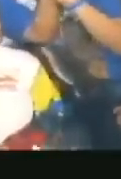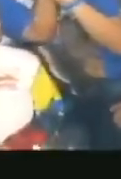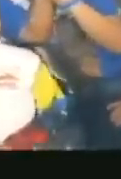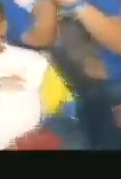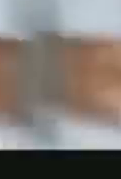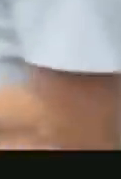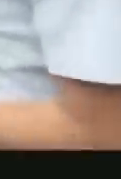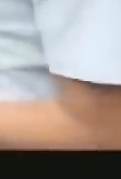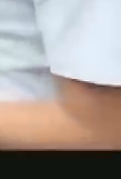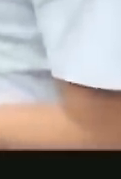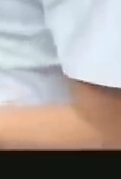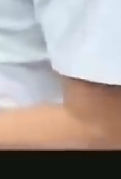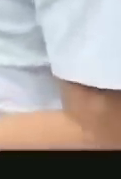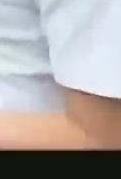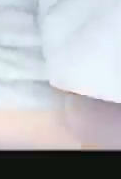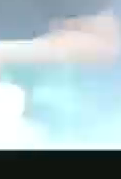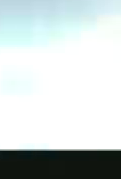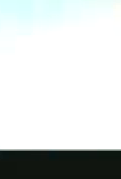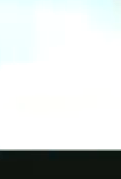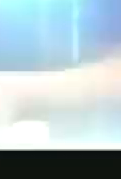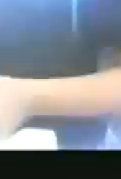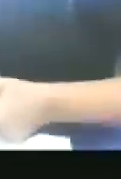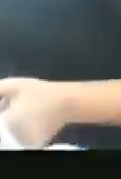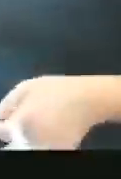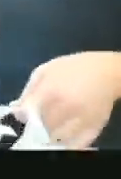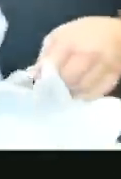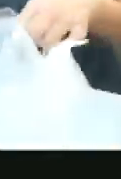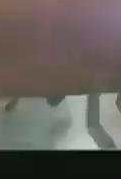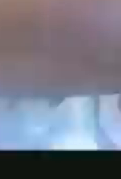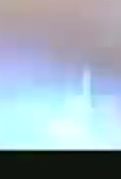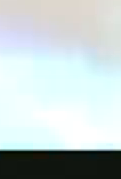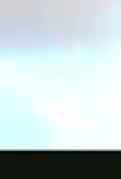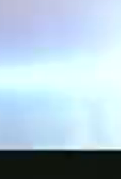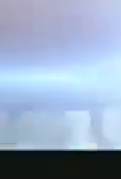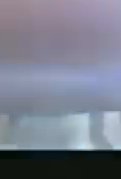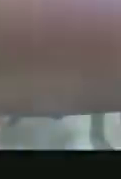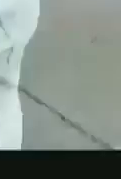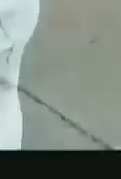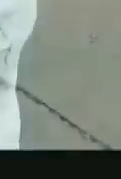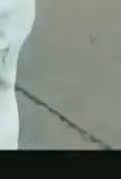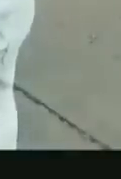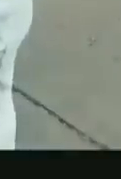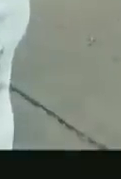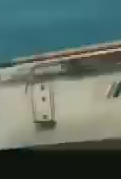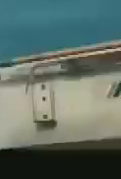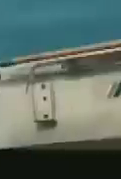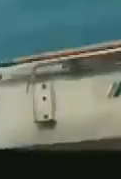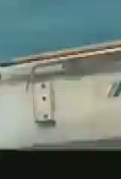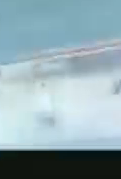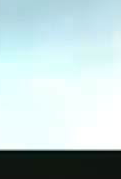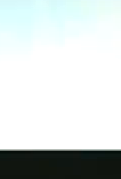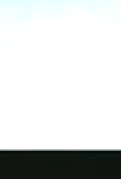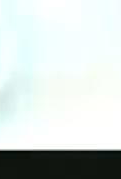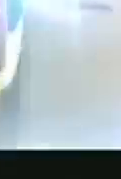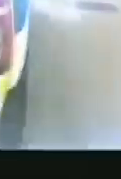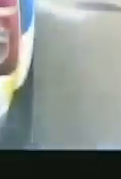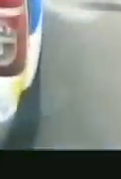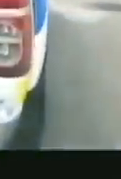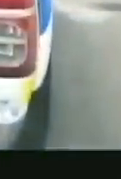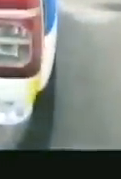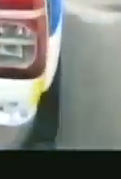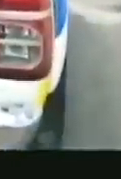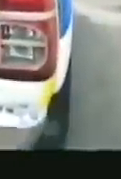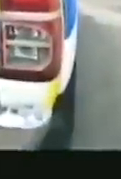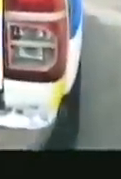buen gobierno. En este momento estoy recibiendo una ayuda de insumos médicos. Estamos recibiendo respuesta oportuna, inmediata. Ya